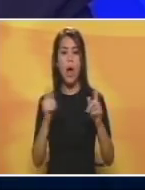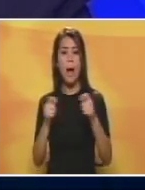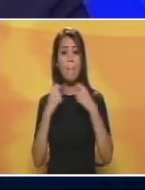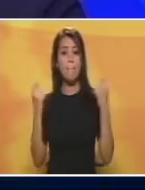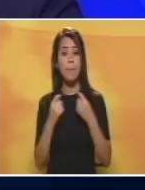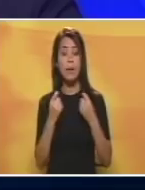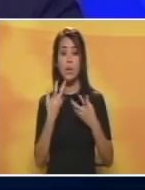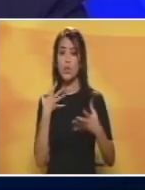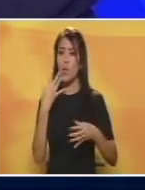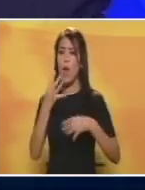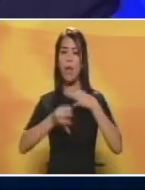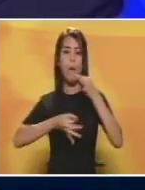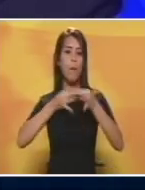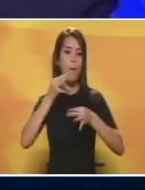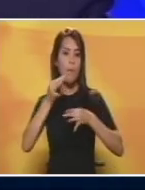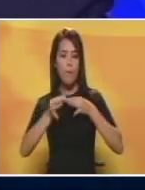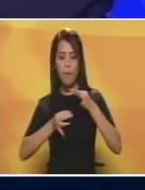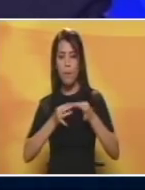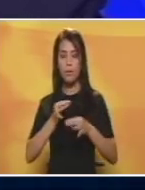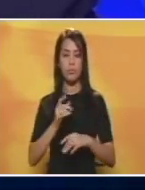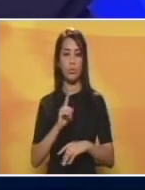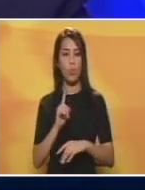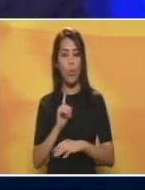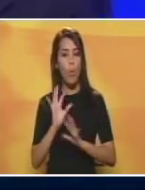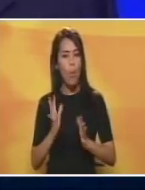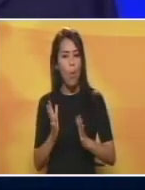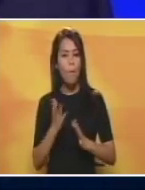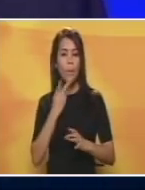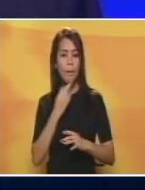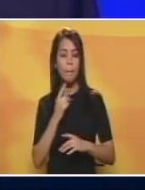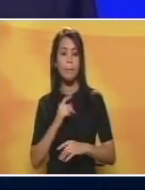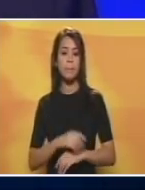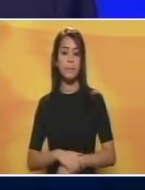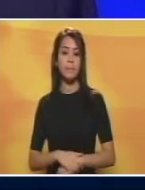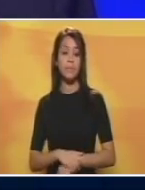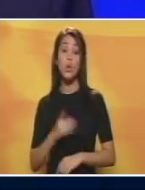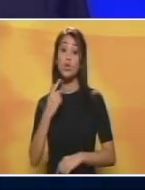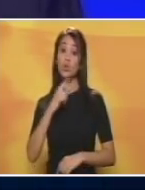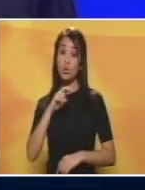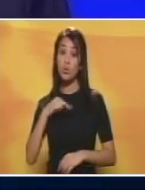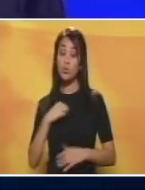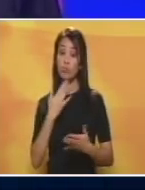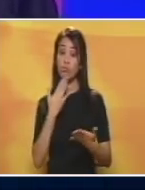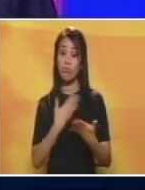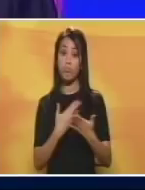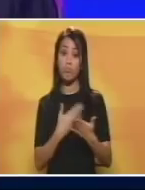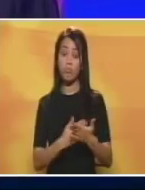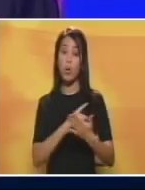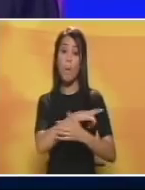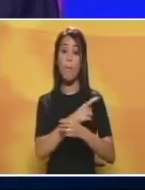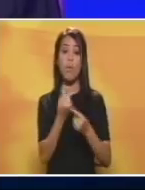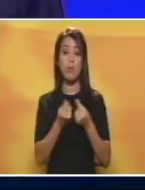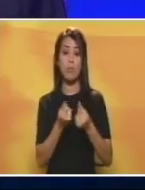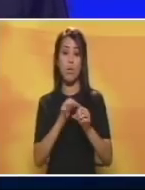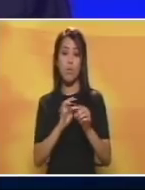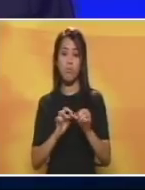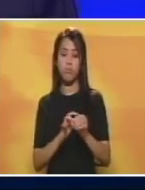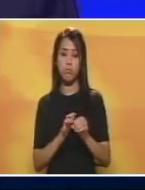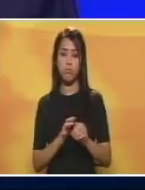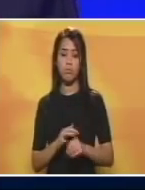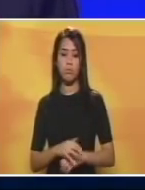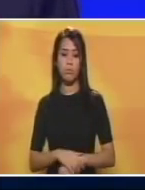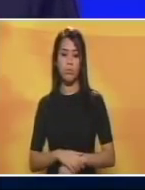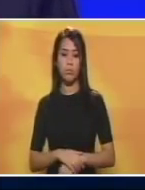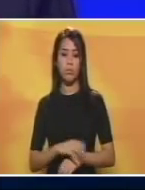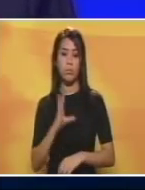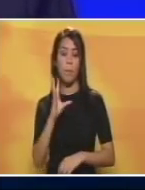no en dar un discurso solamente de confrontación. Nosotros incluso planteamos un poder monetario, o en todo caso